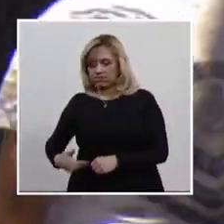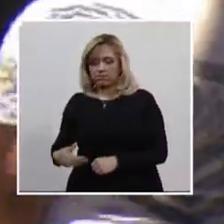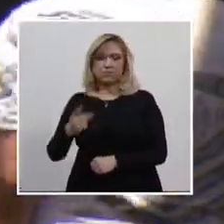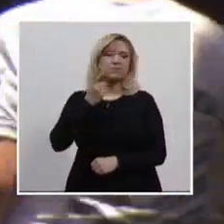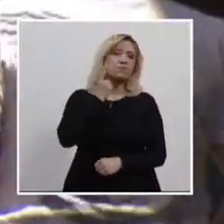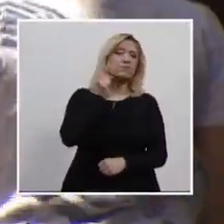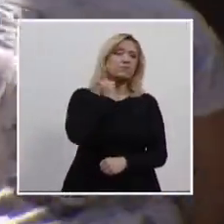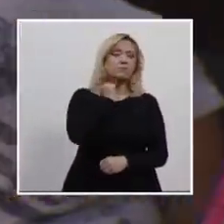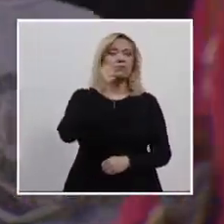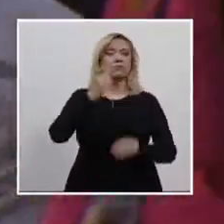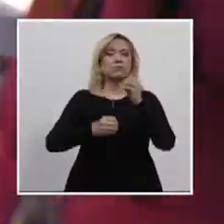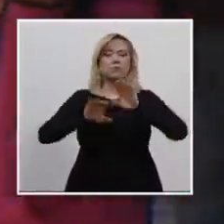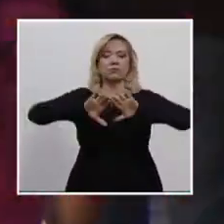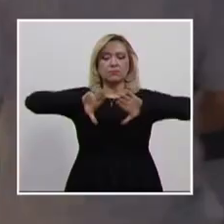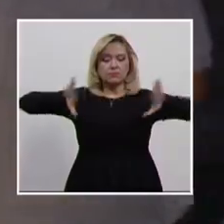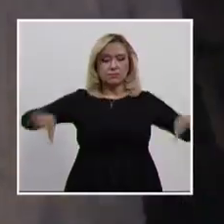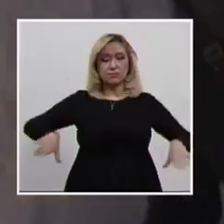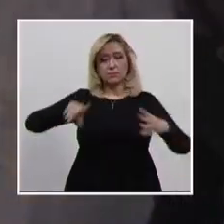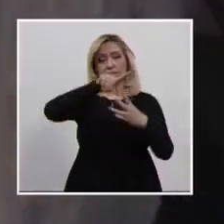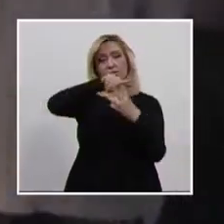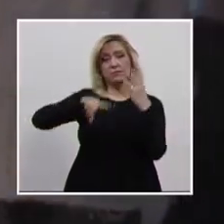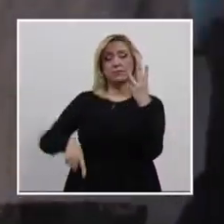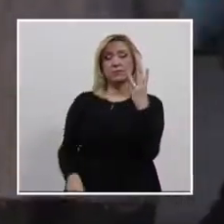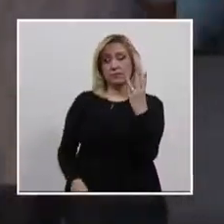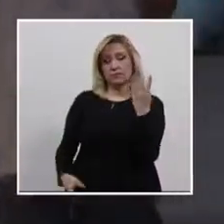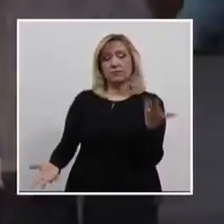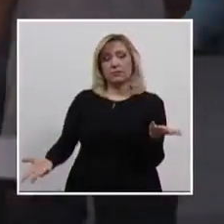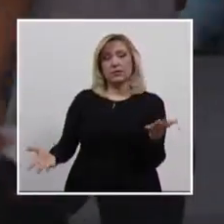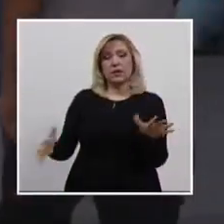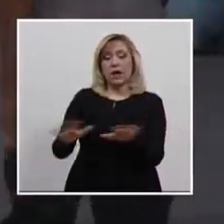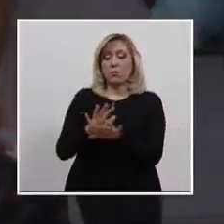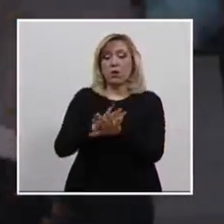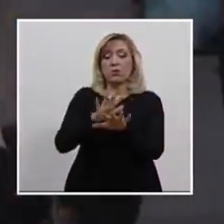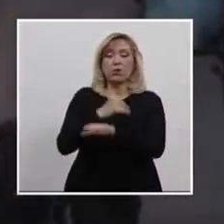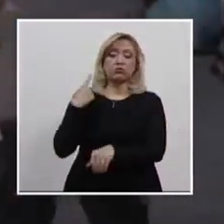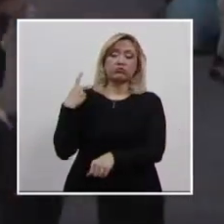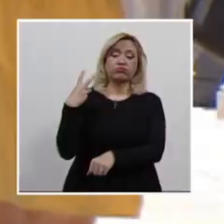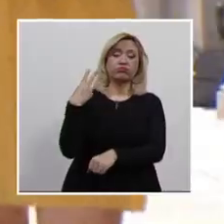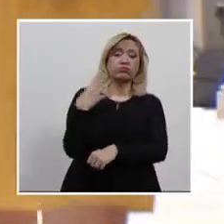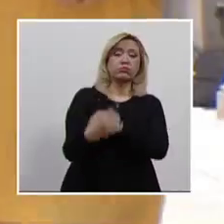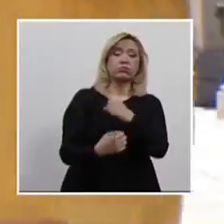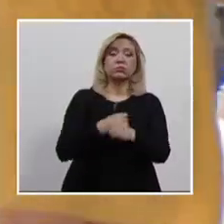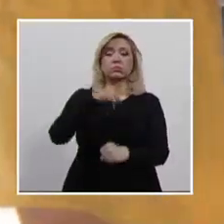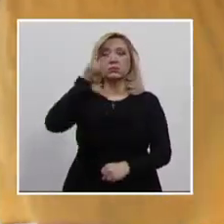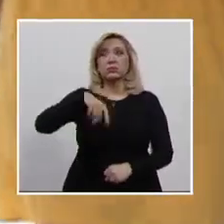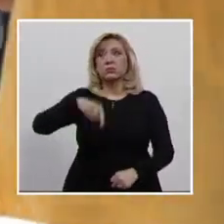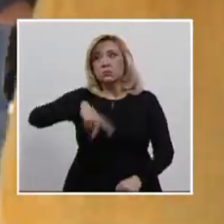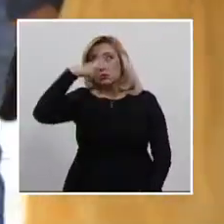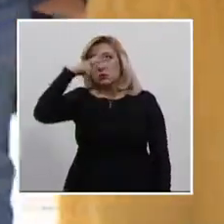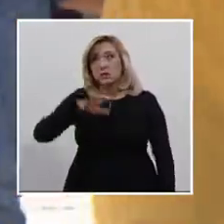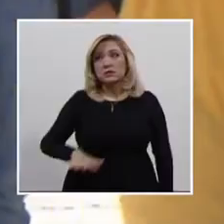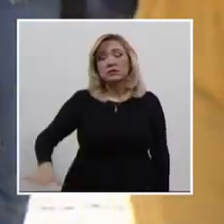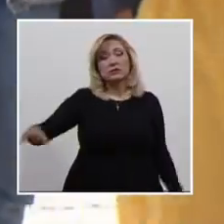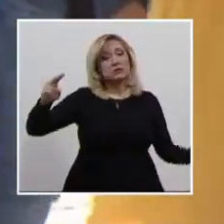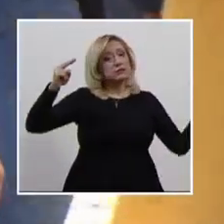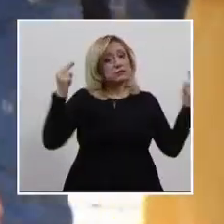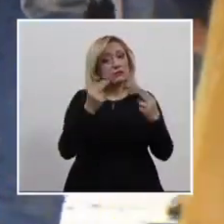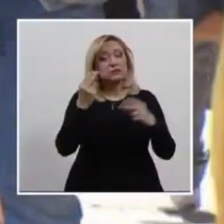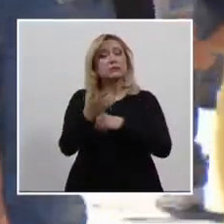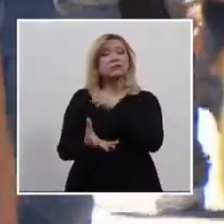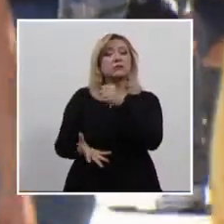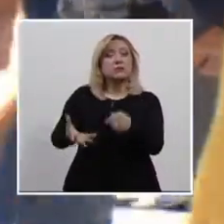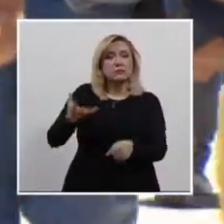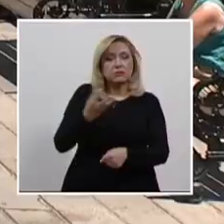Las numerosas reformas constitucionales, sobre todo las de los últimos años, han inscrito al país en una necesaria reconstrucción que